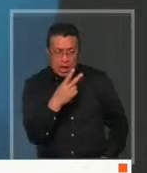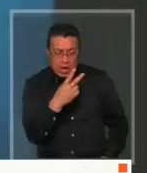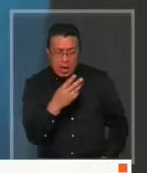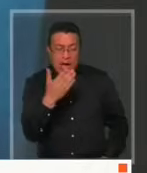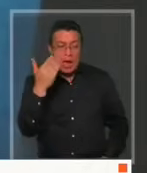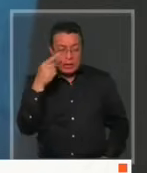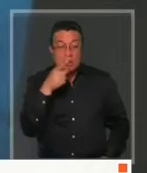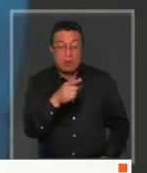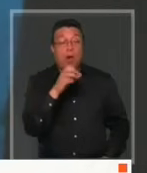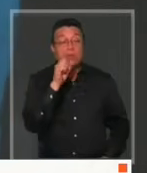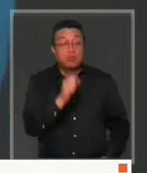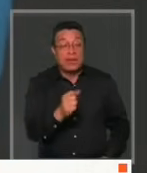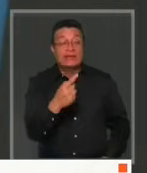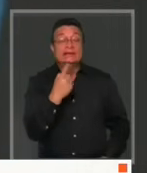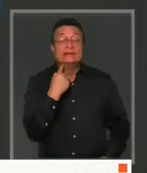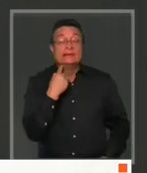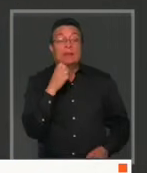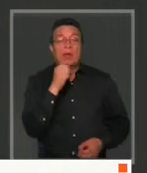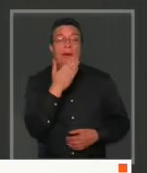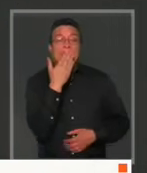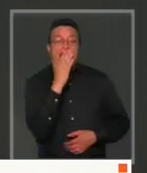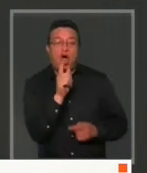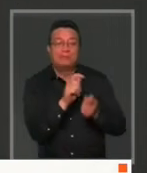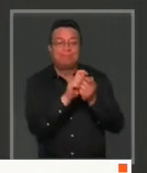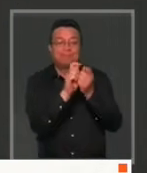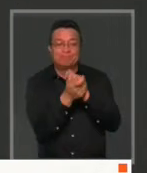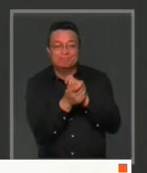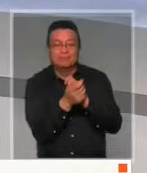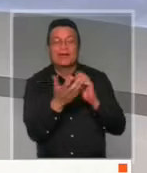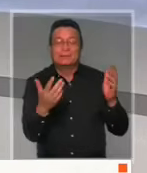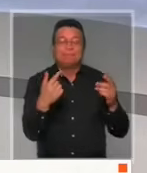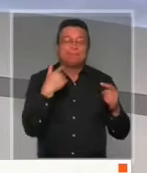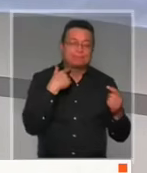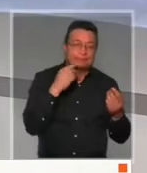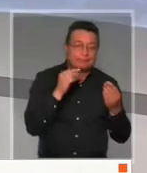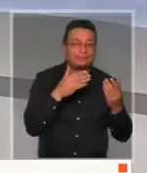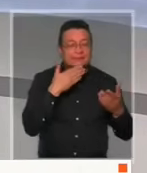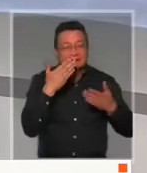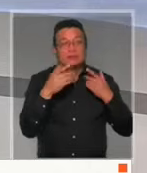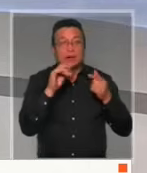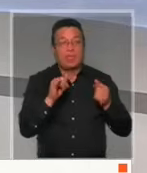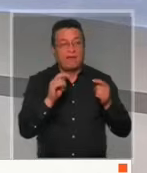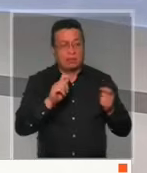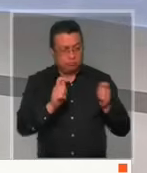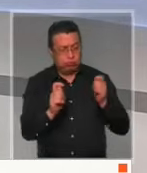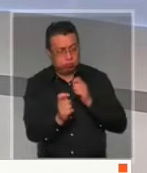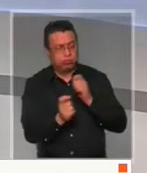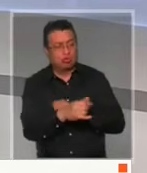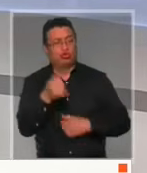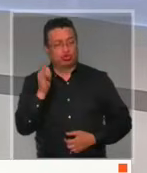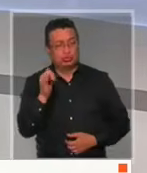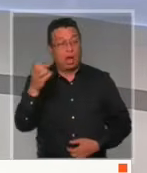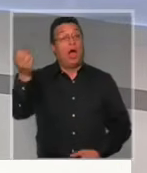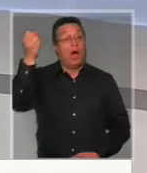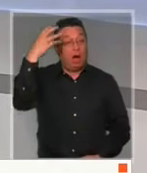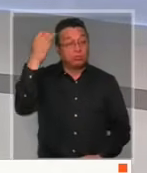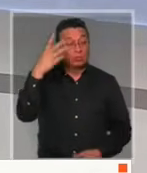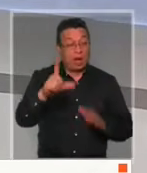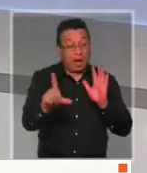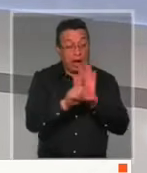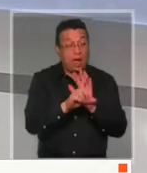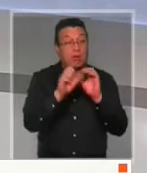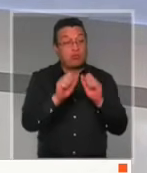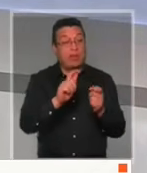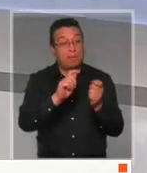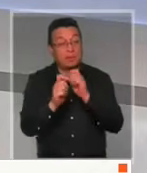pudo haber tenido mejorías o hay cosas que se pudieron haber hecho mejor, tratamos de hacer ajustes para eso y sacar aprendizaje, porque las leyes se pueden ir